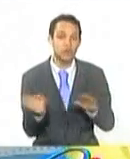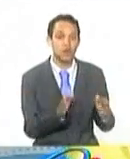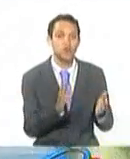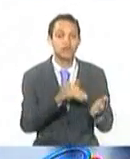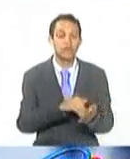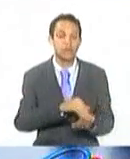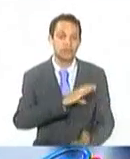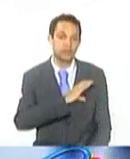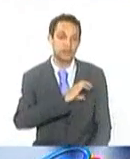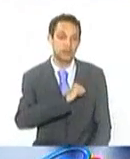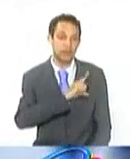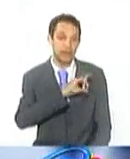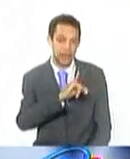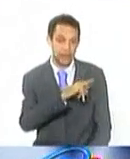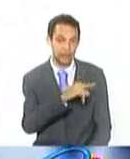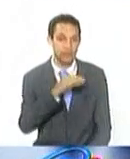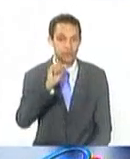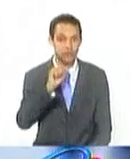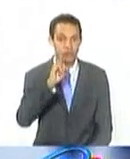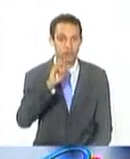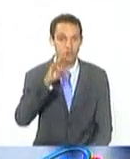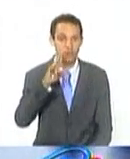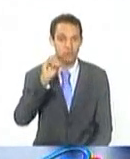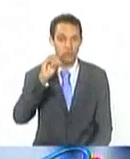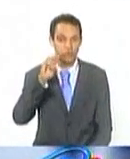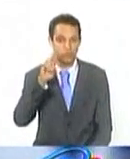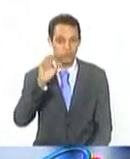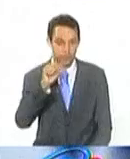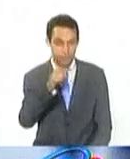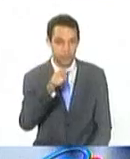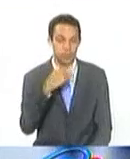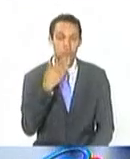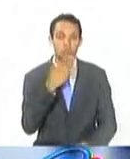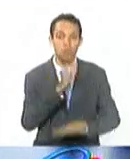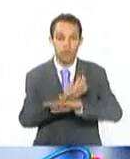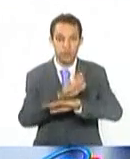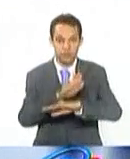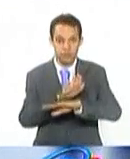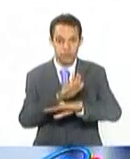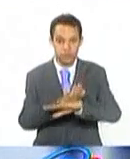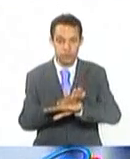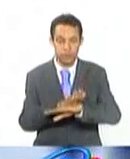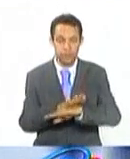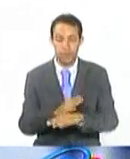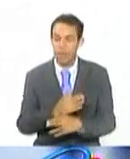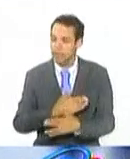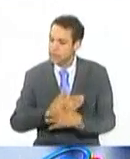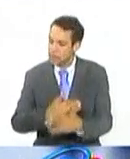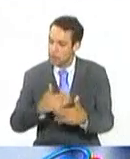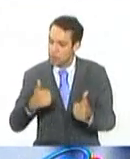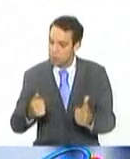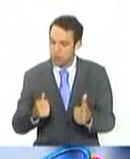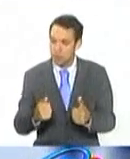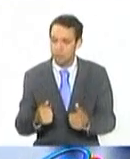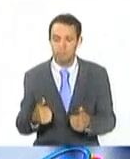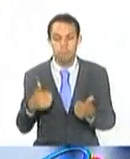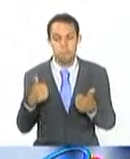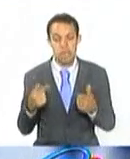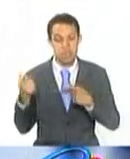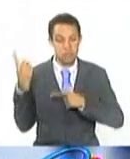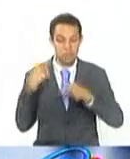Cali Aurora buenas tardes buenas tardes para saludar al doctor rojas y agradecerle mucho su